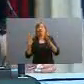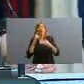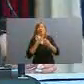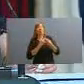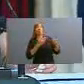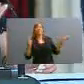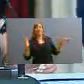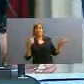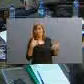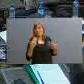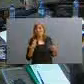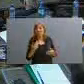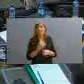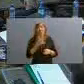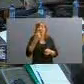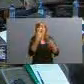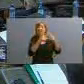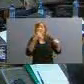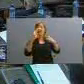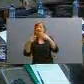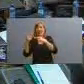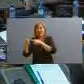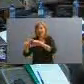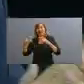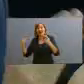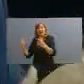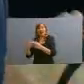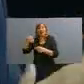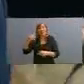amplia profesionalmente a ese Consejo de la Magistratura.